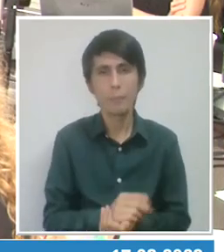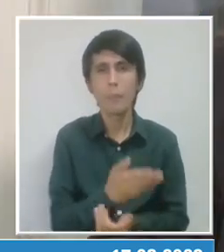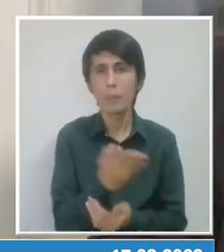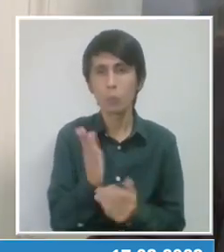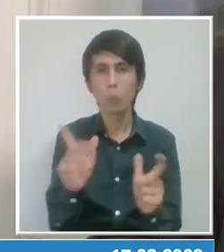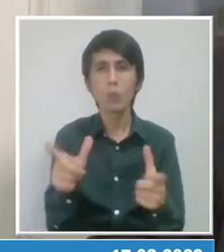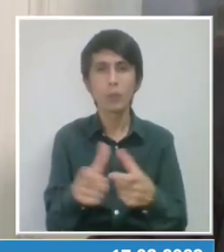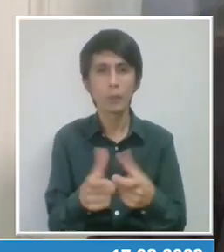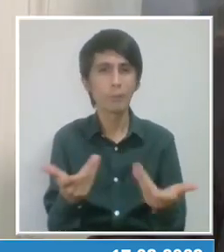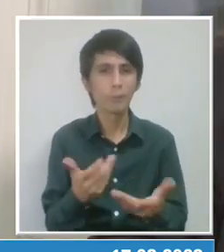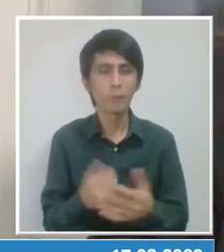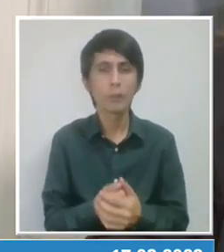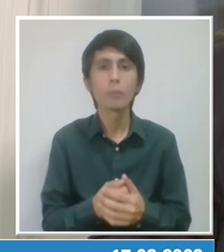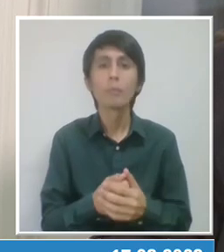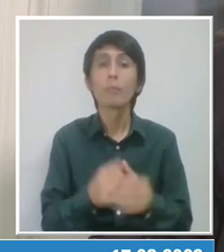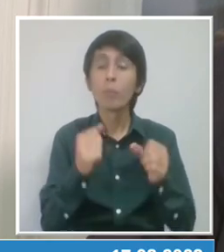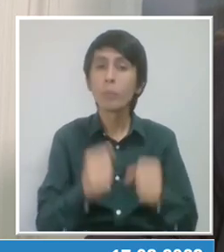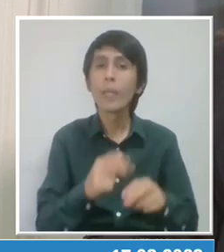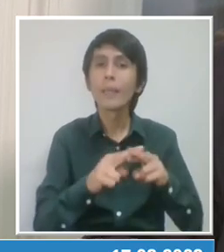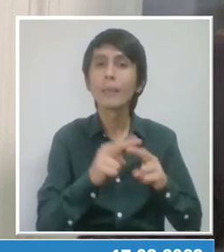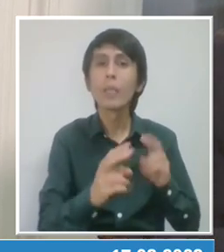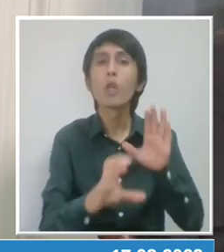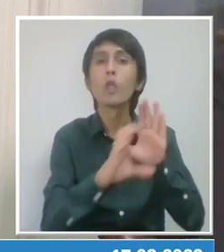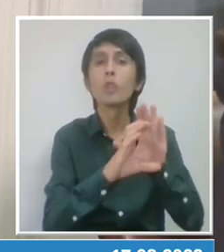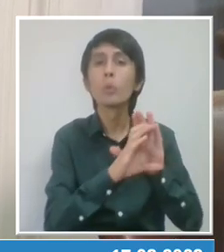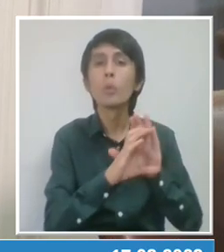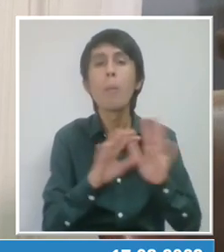una constitución relativamente breve.